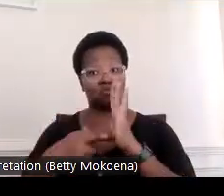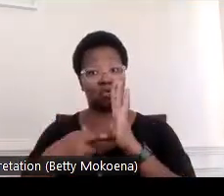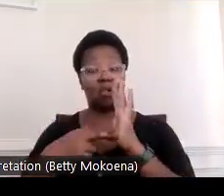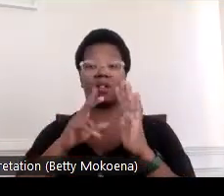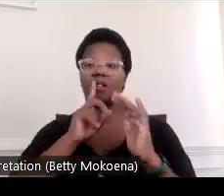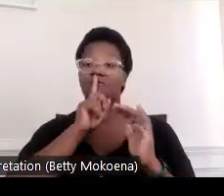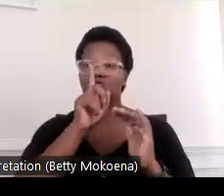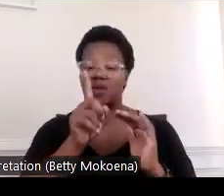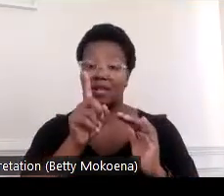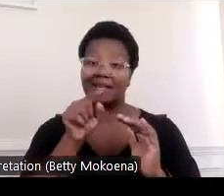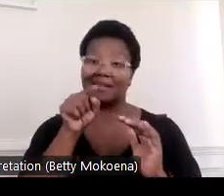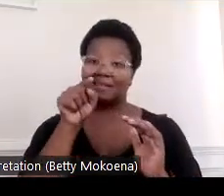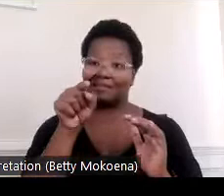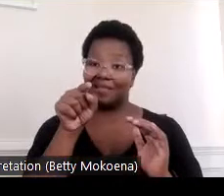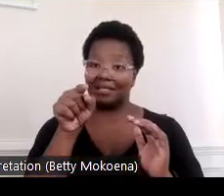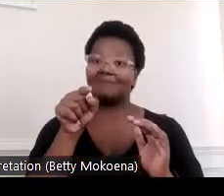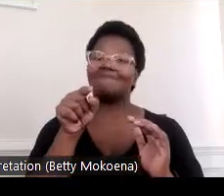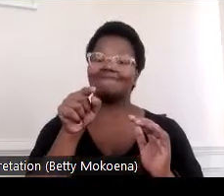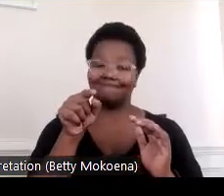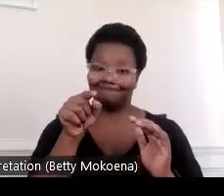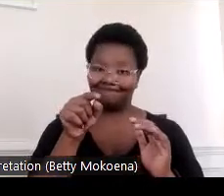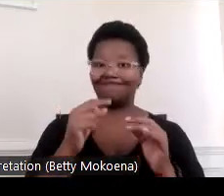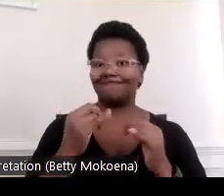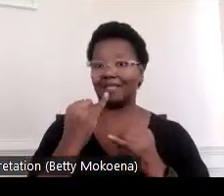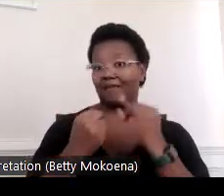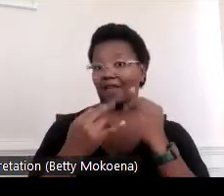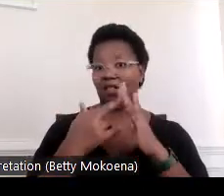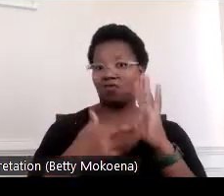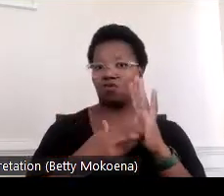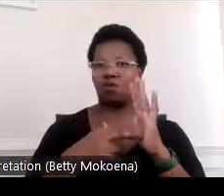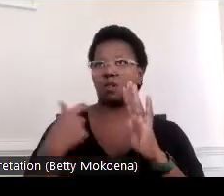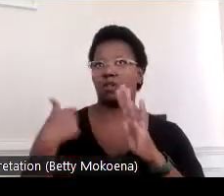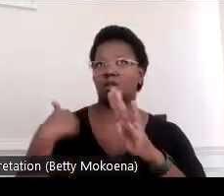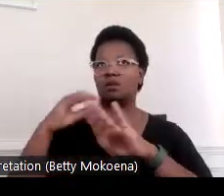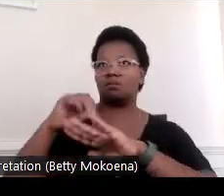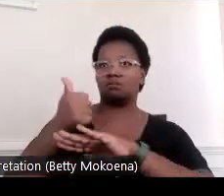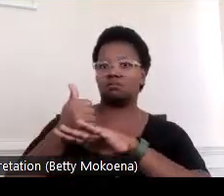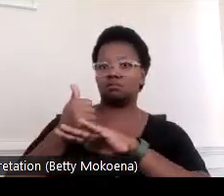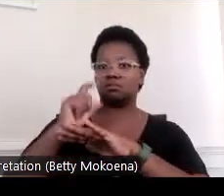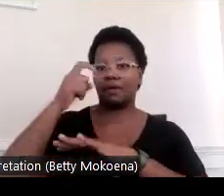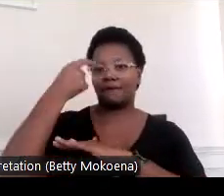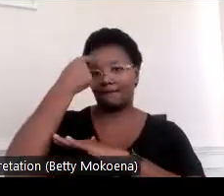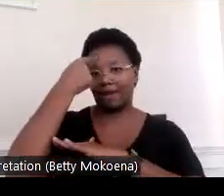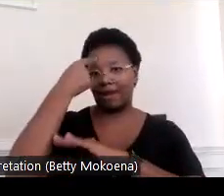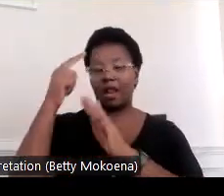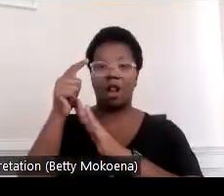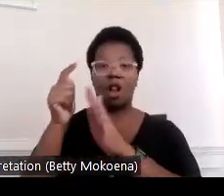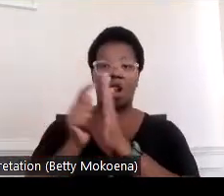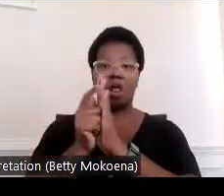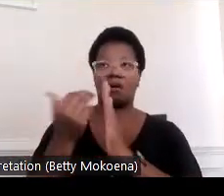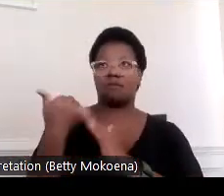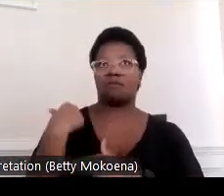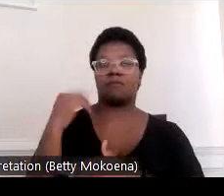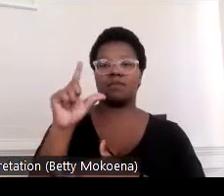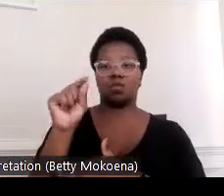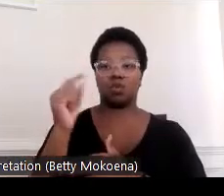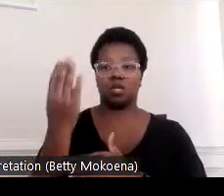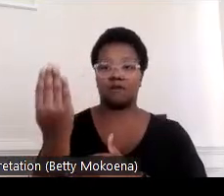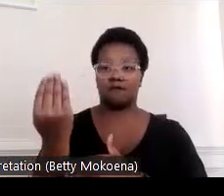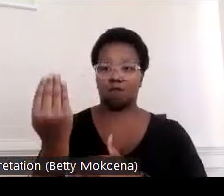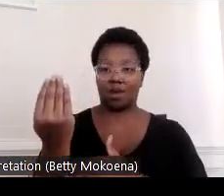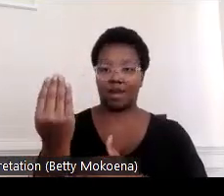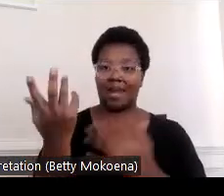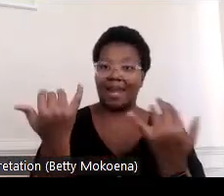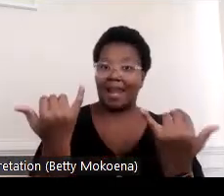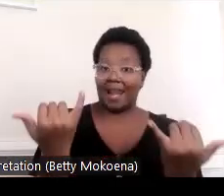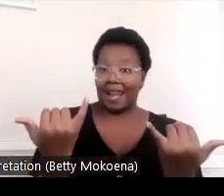la regla final fue algo que que sea en acto en Ley Federal